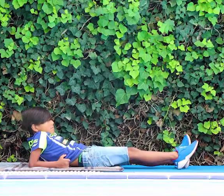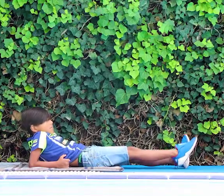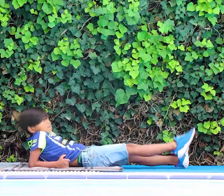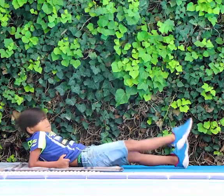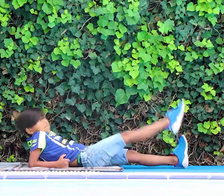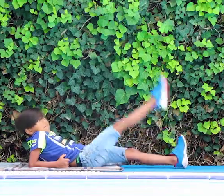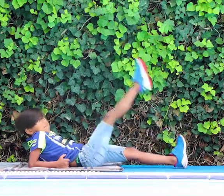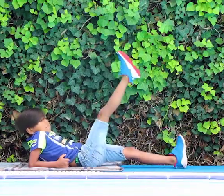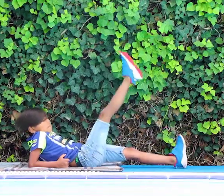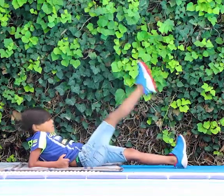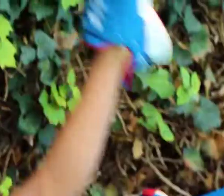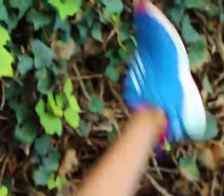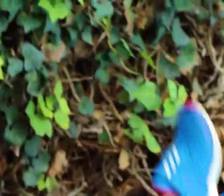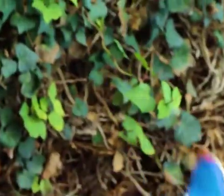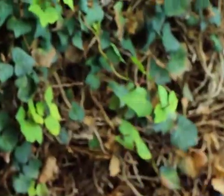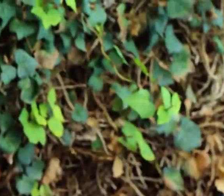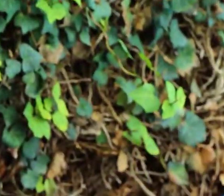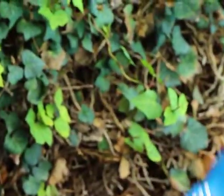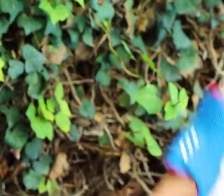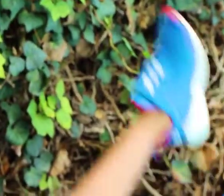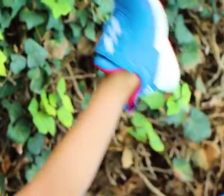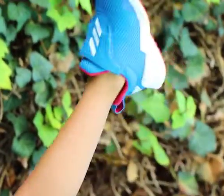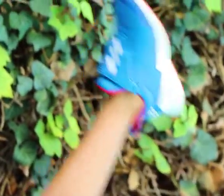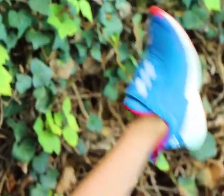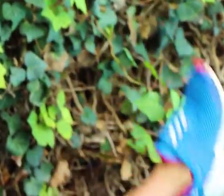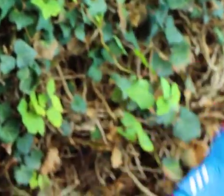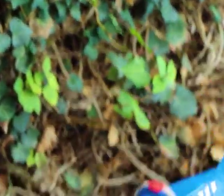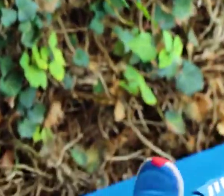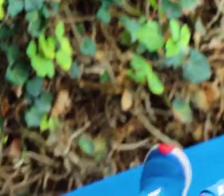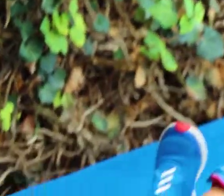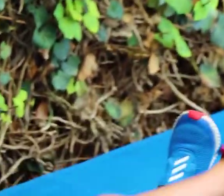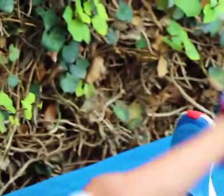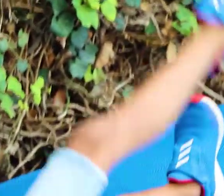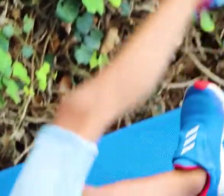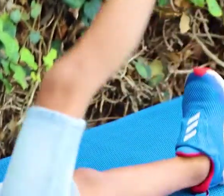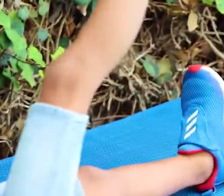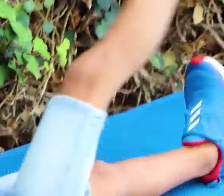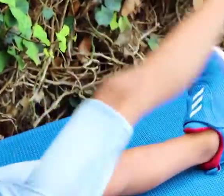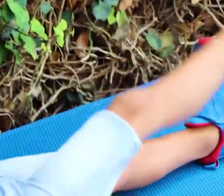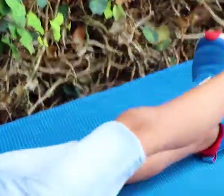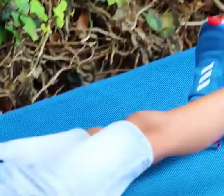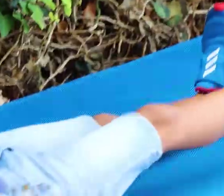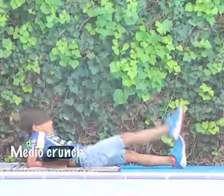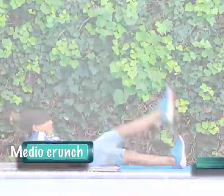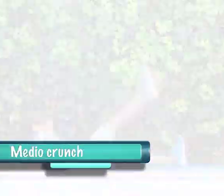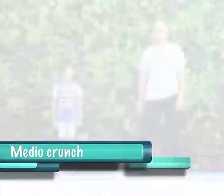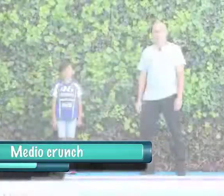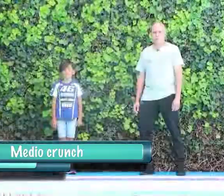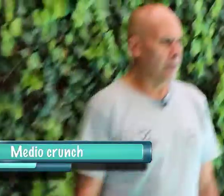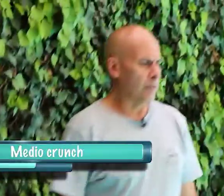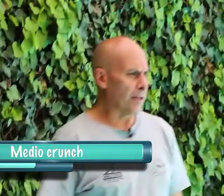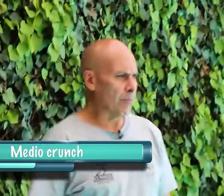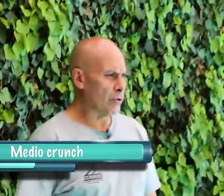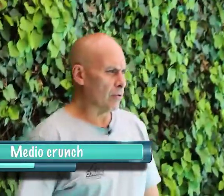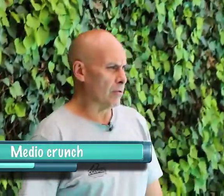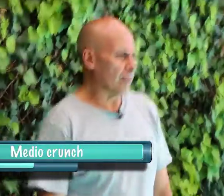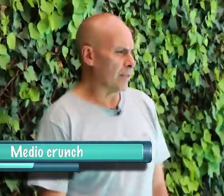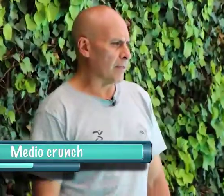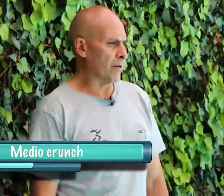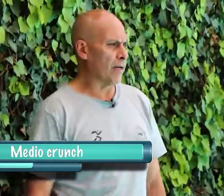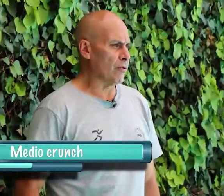sin tocar el piso, 2. Procura que no toque el piso tu talón, 3. Una más. Ok,